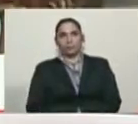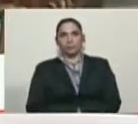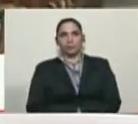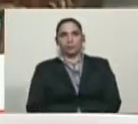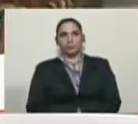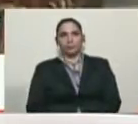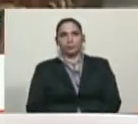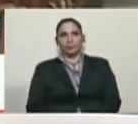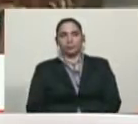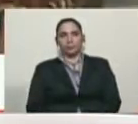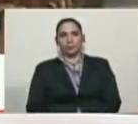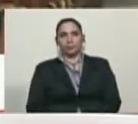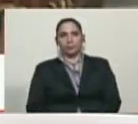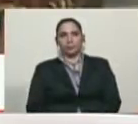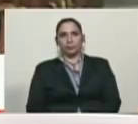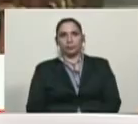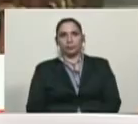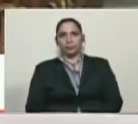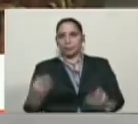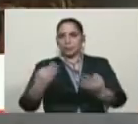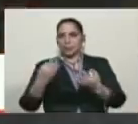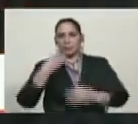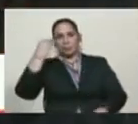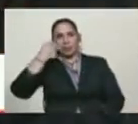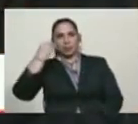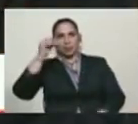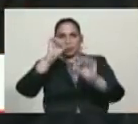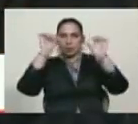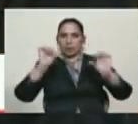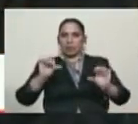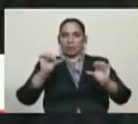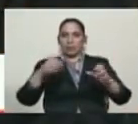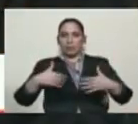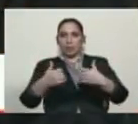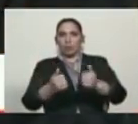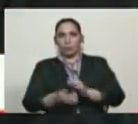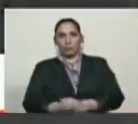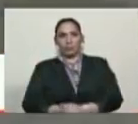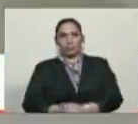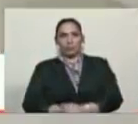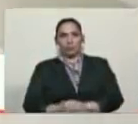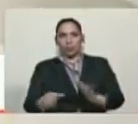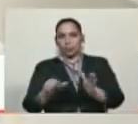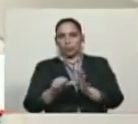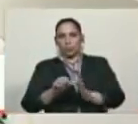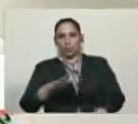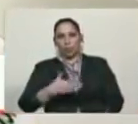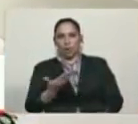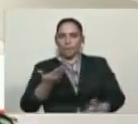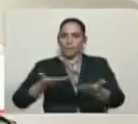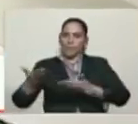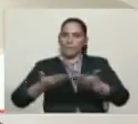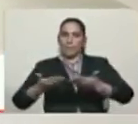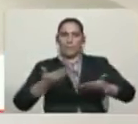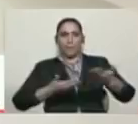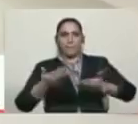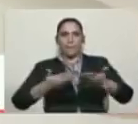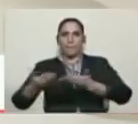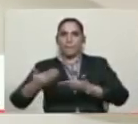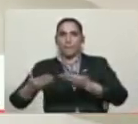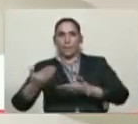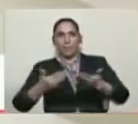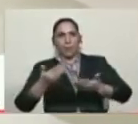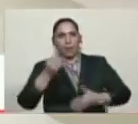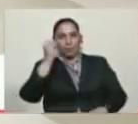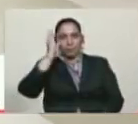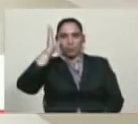y del alba siempre estamos pensando en un sistema de salud donde podamos compartir nuestras capacidades con los pueblos de